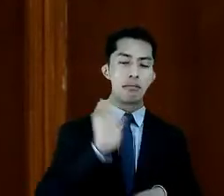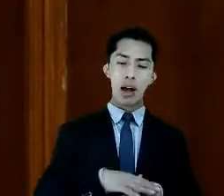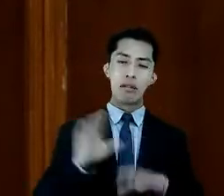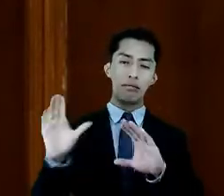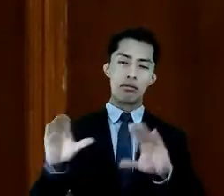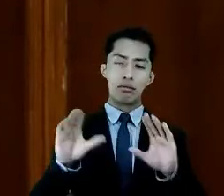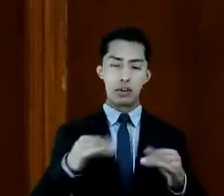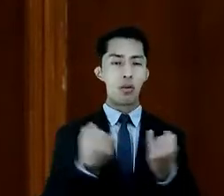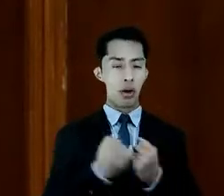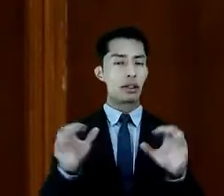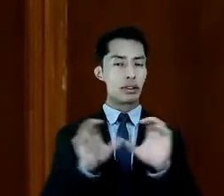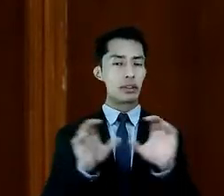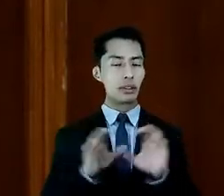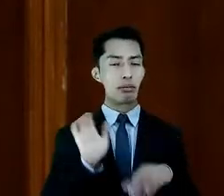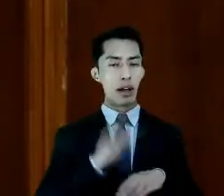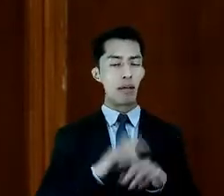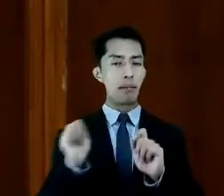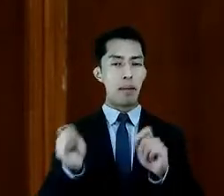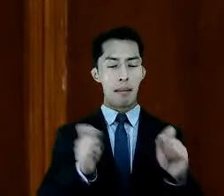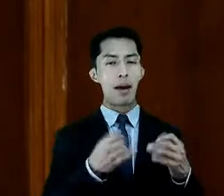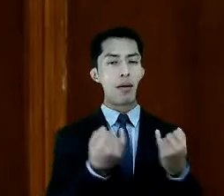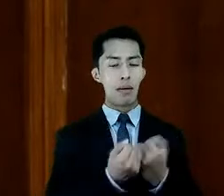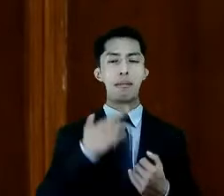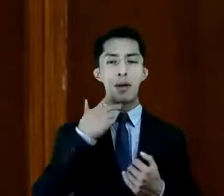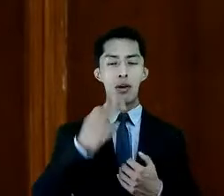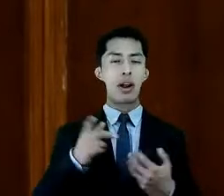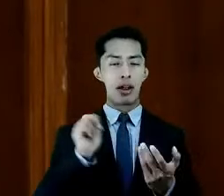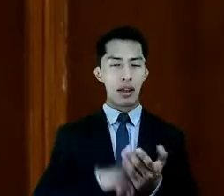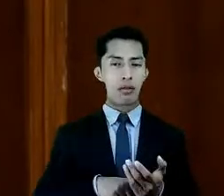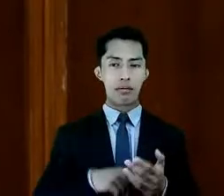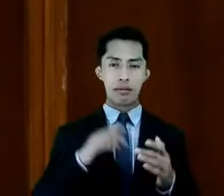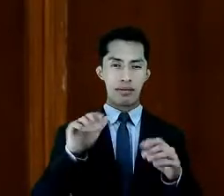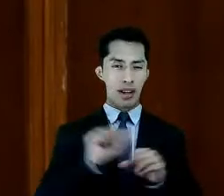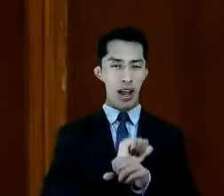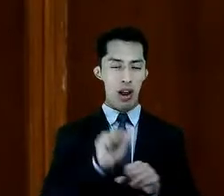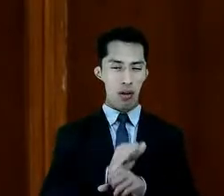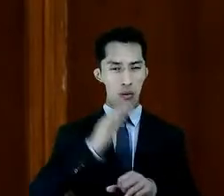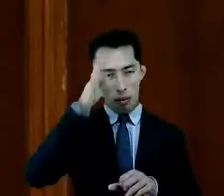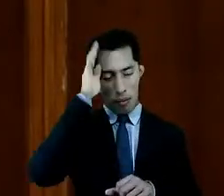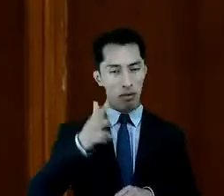capacitación y certificación y mejoramiento de estaciones,